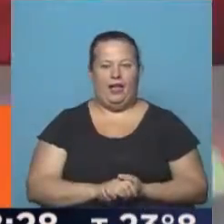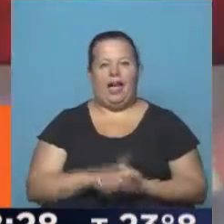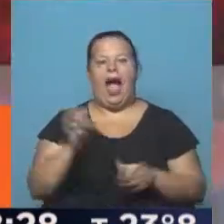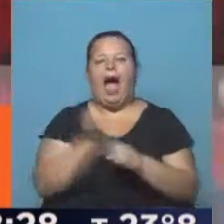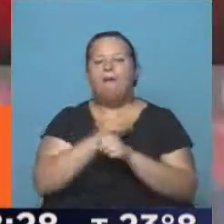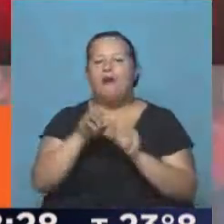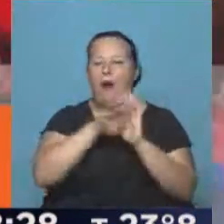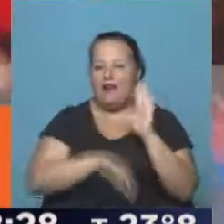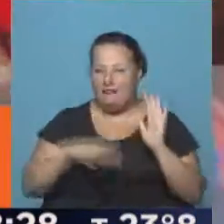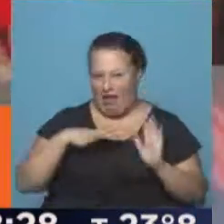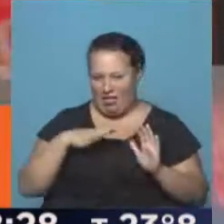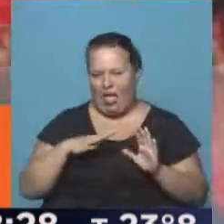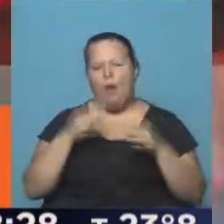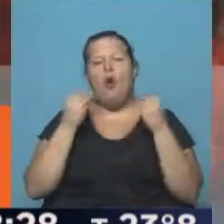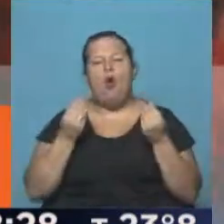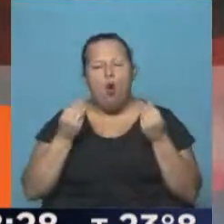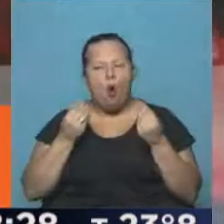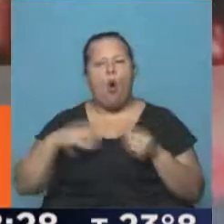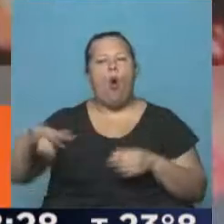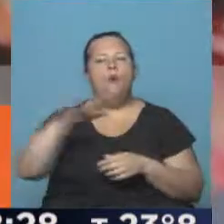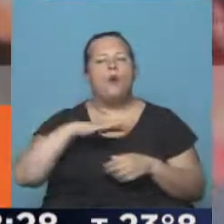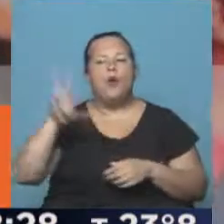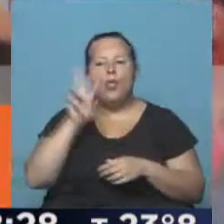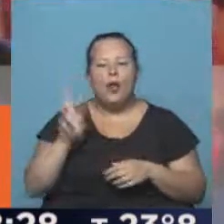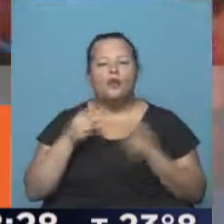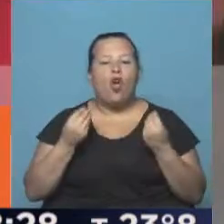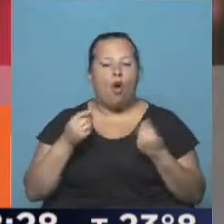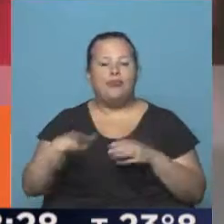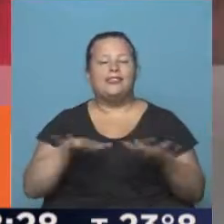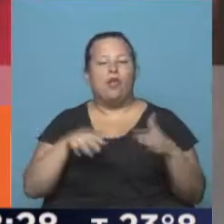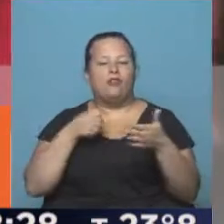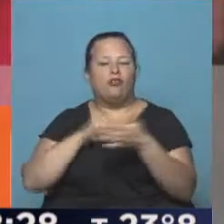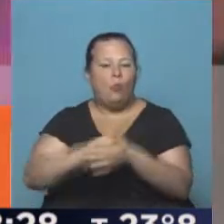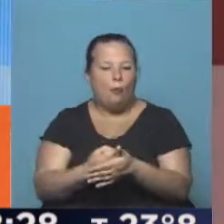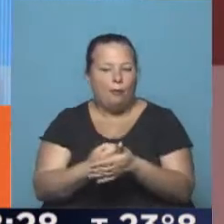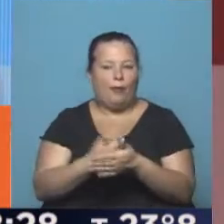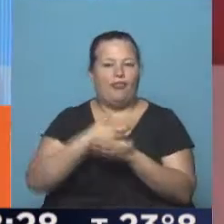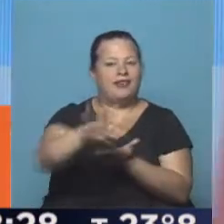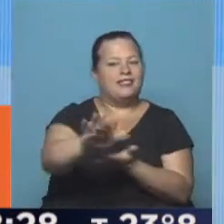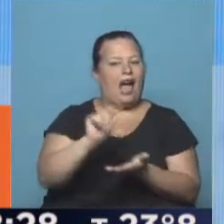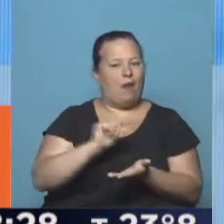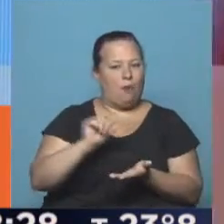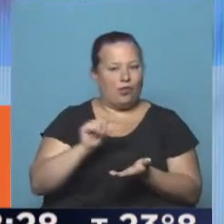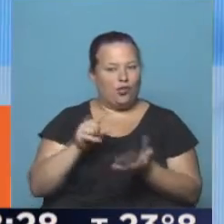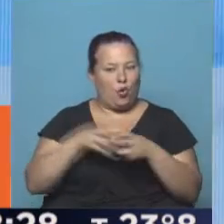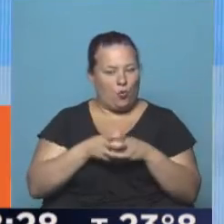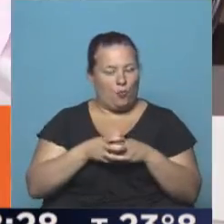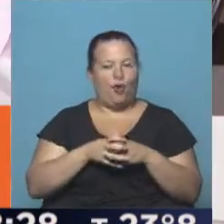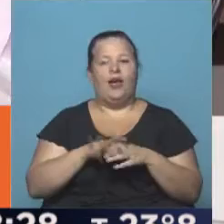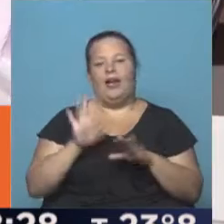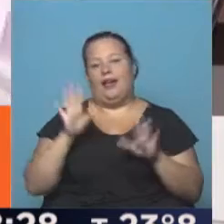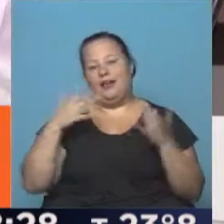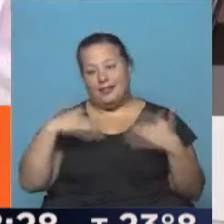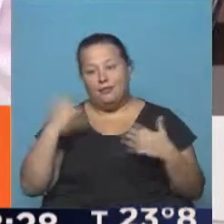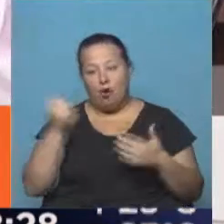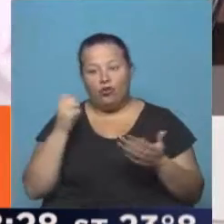aprobar toda la normativa. Ahora, pero ¿cómo les impacta al pueblo venezolano en sí esta situación de apartamiento del bloque? Es